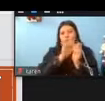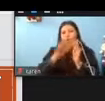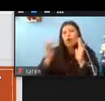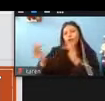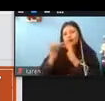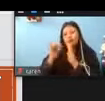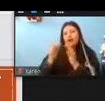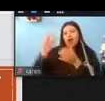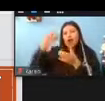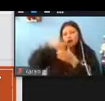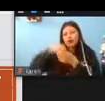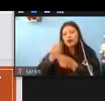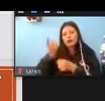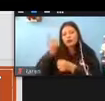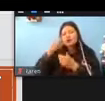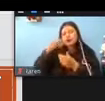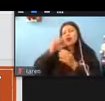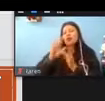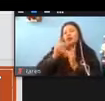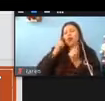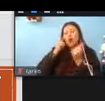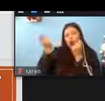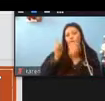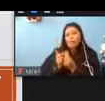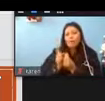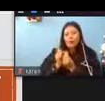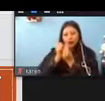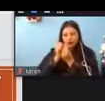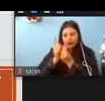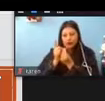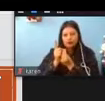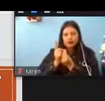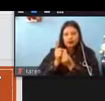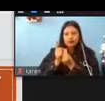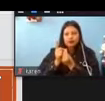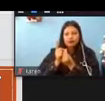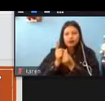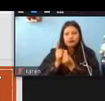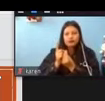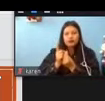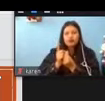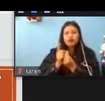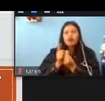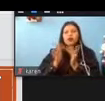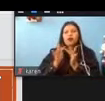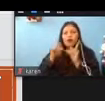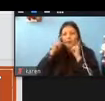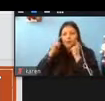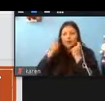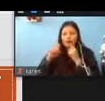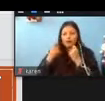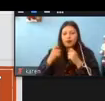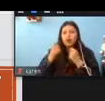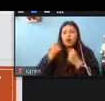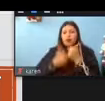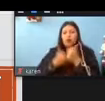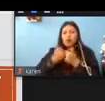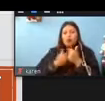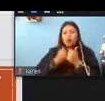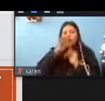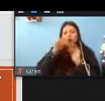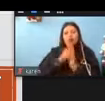conflicto en su tratamiento político. Esta fue una preocupación de varias de las y los